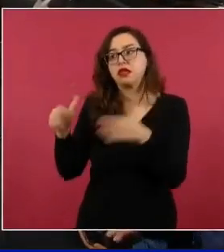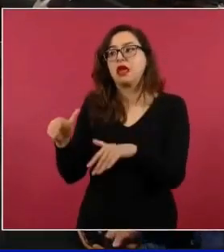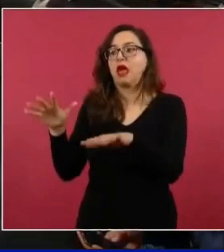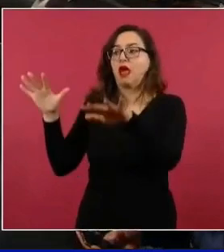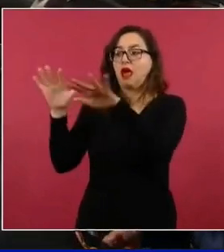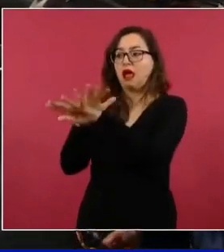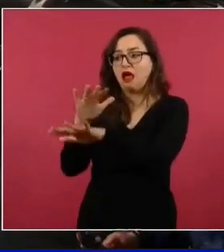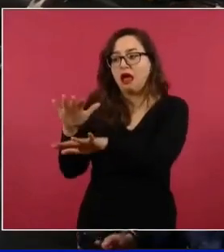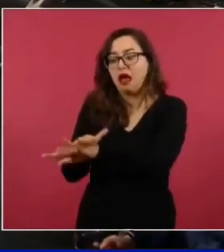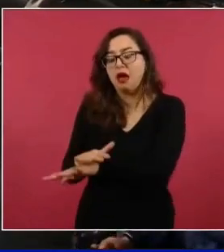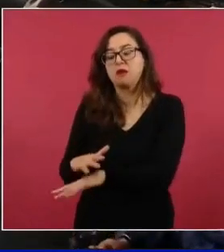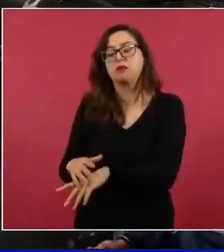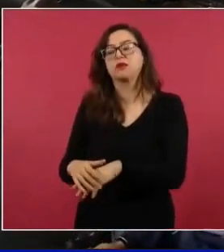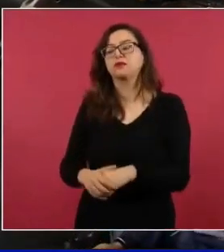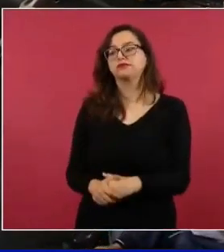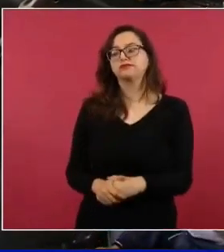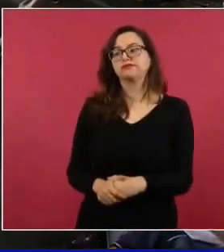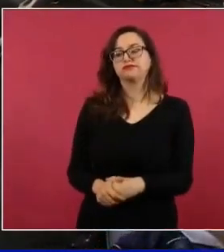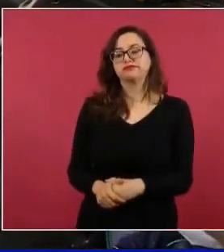respetando su autonomía,